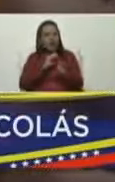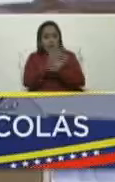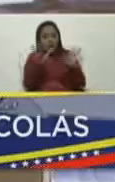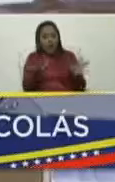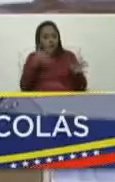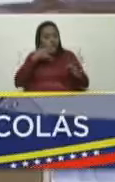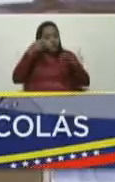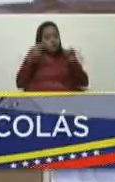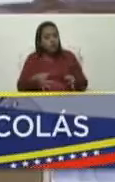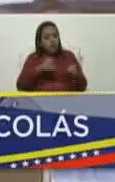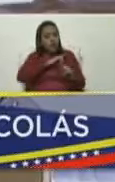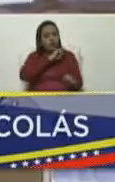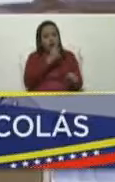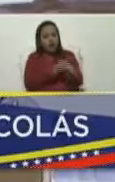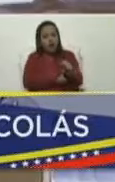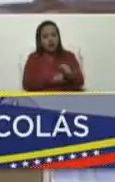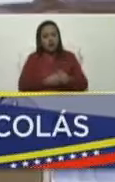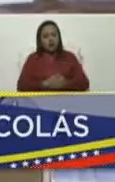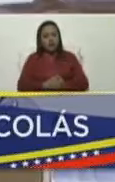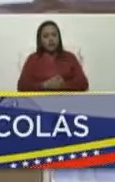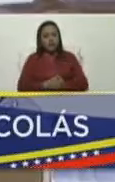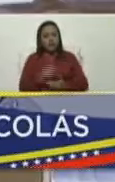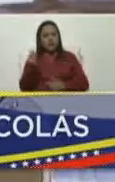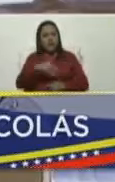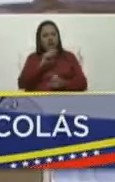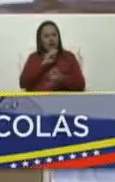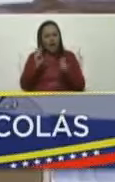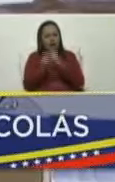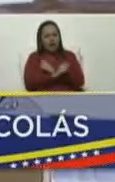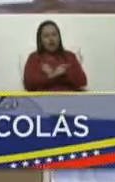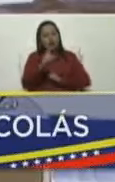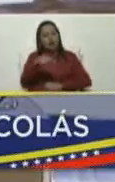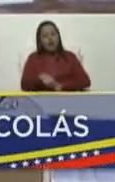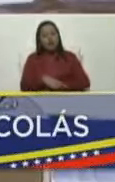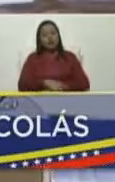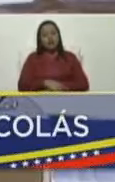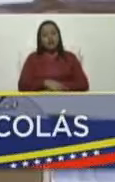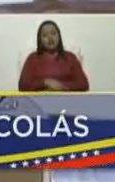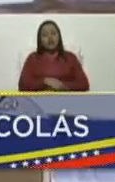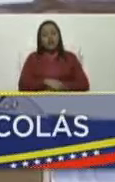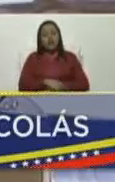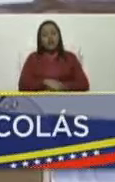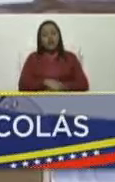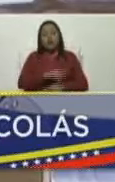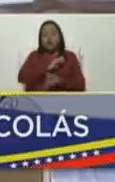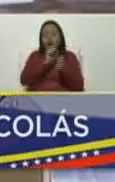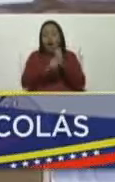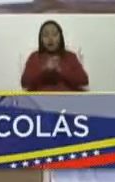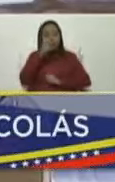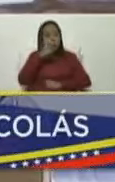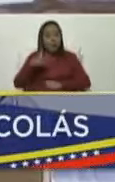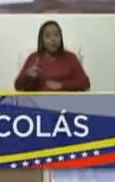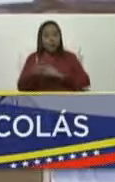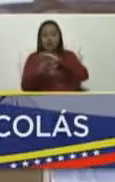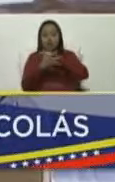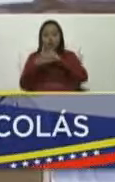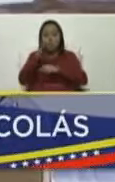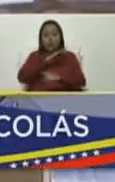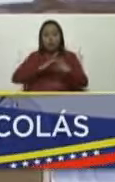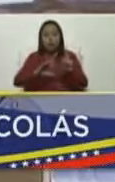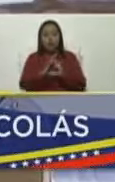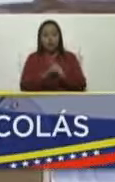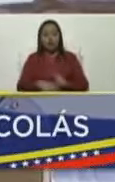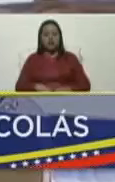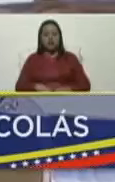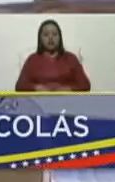época son fuertes. Y más que cambios generacionales, los cambios civilizatorios, tecnológicos, culturales.